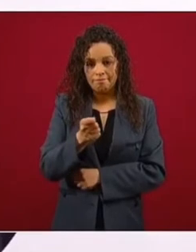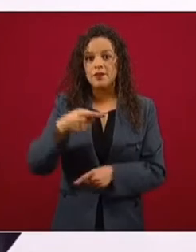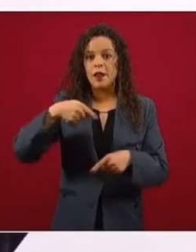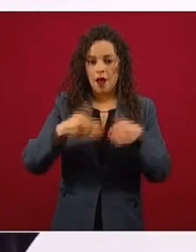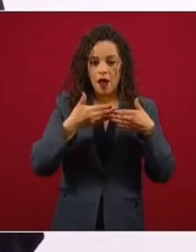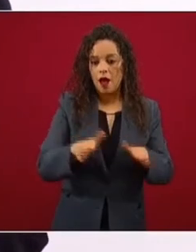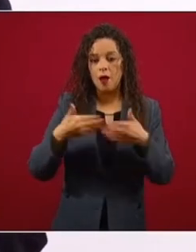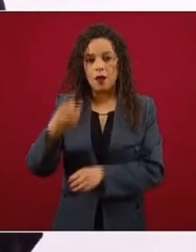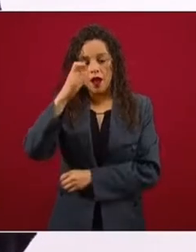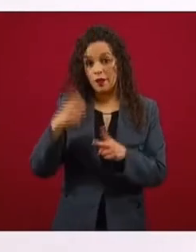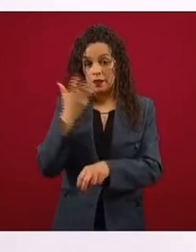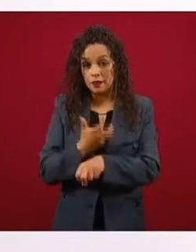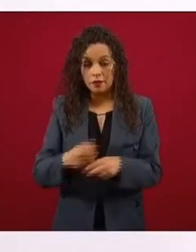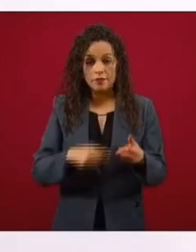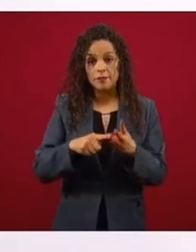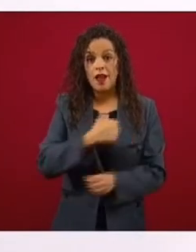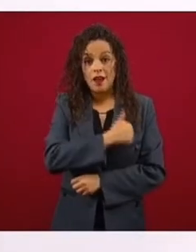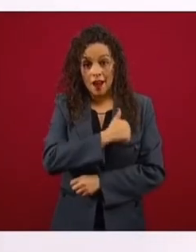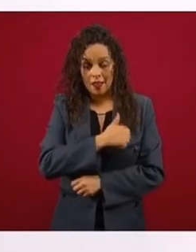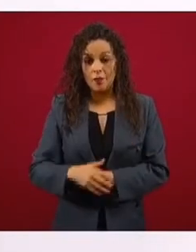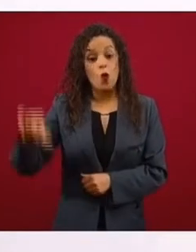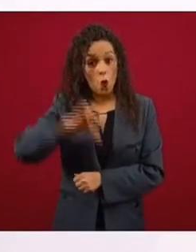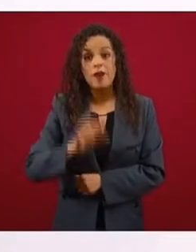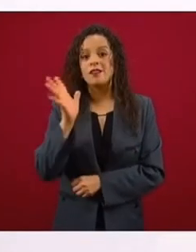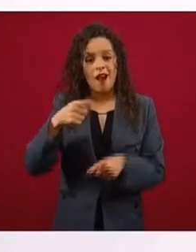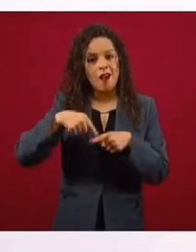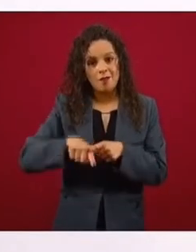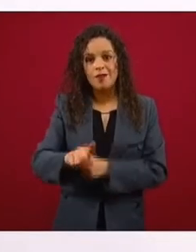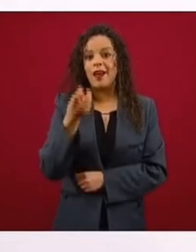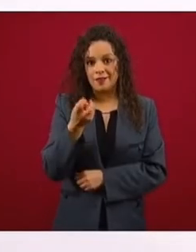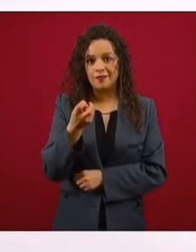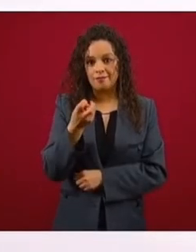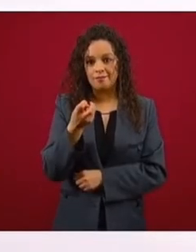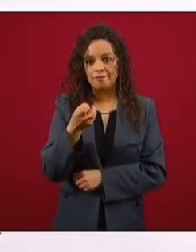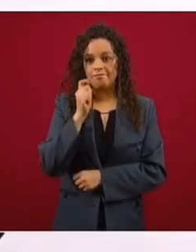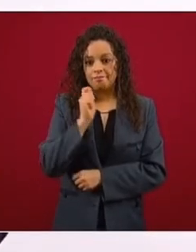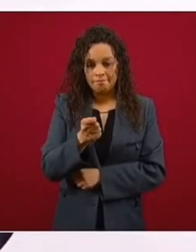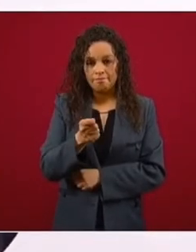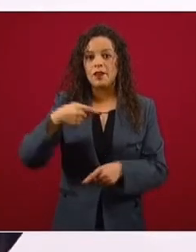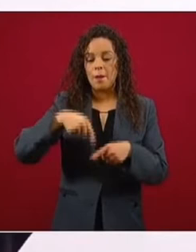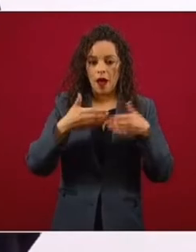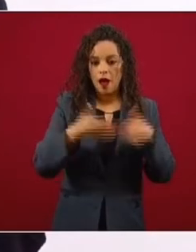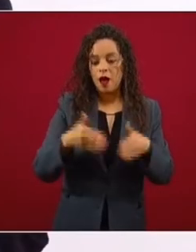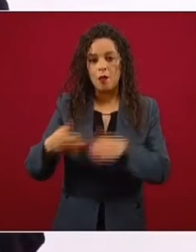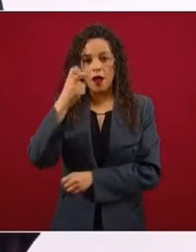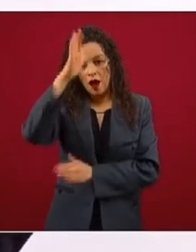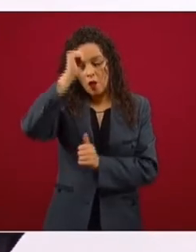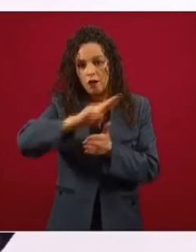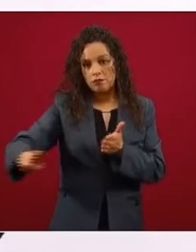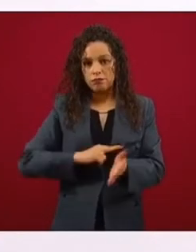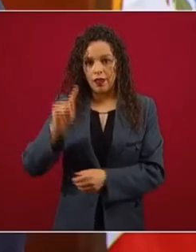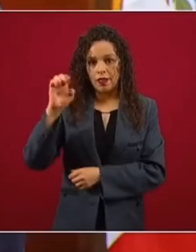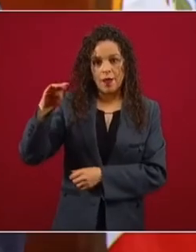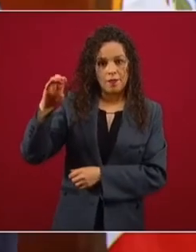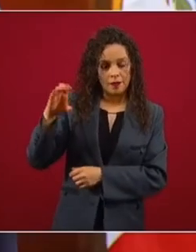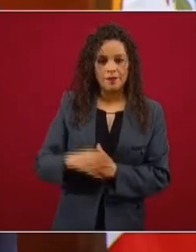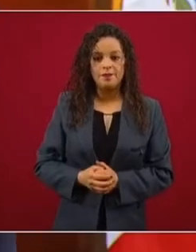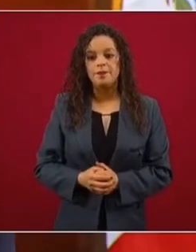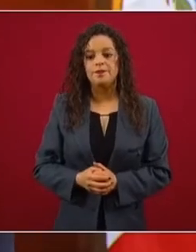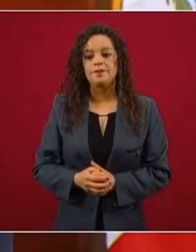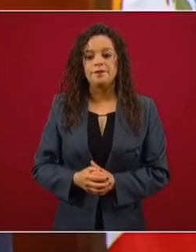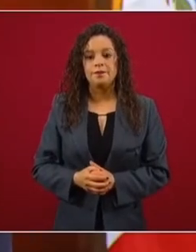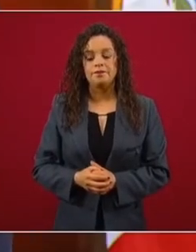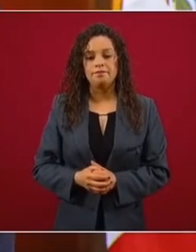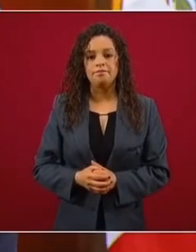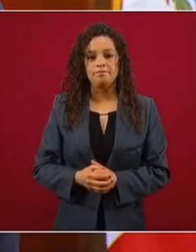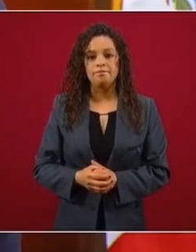del T-MEX. Ya inició la aplicación del T-MEX, Tratado